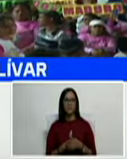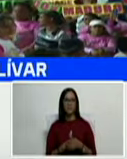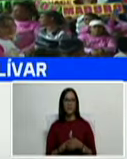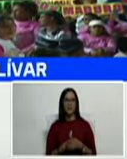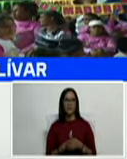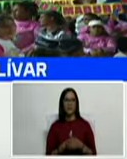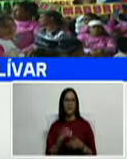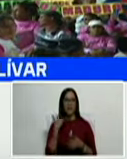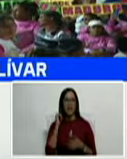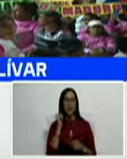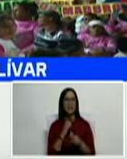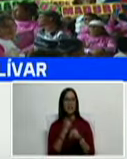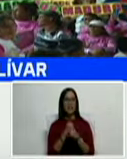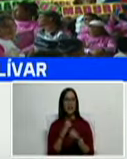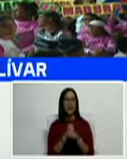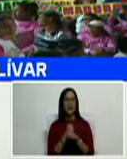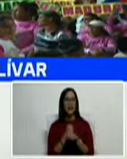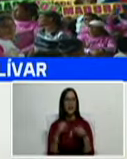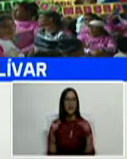Hay que trabajar en equipo.